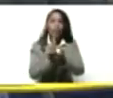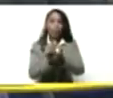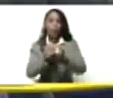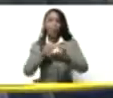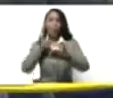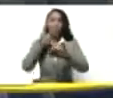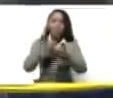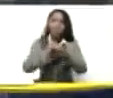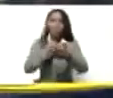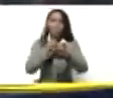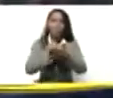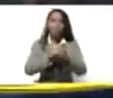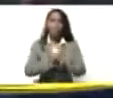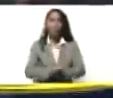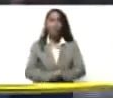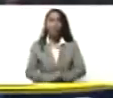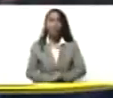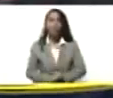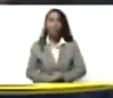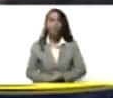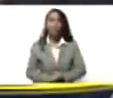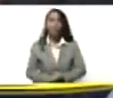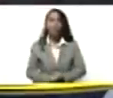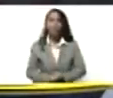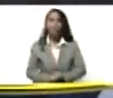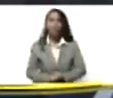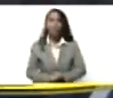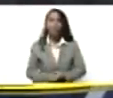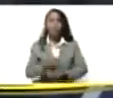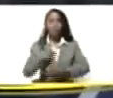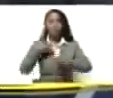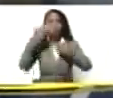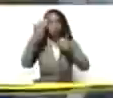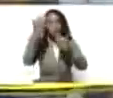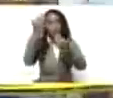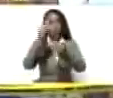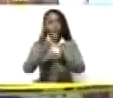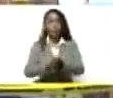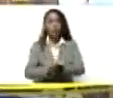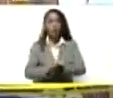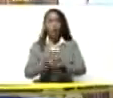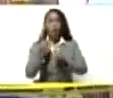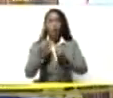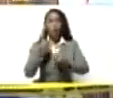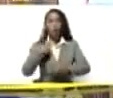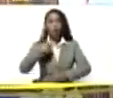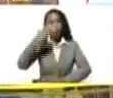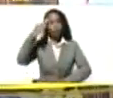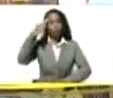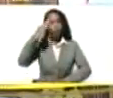fundamentales a nivel regional las 23 gobernaciones más la alcaldía de